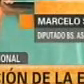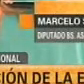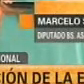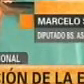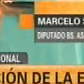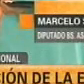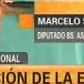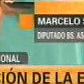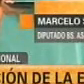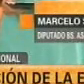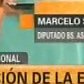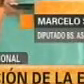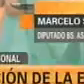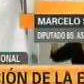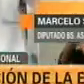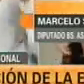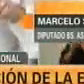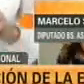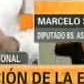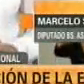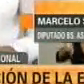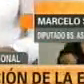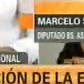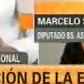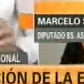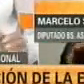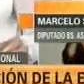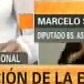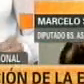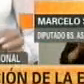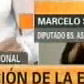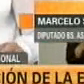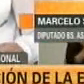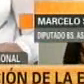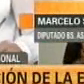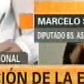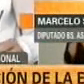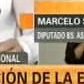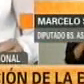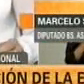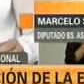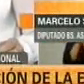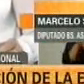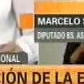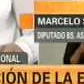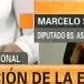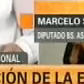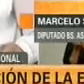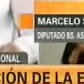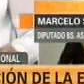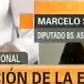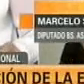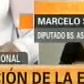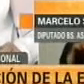en esto. Con lo cual, me parece loable. Yo creo que está muy bien que se cree algo distinto de lo